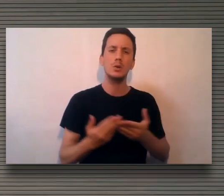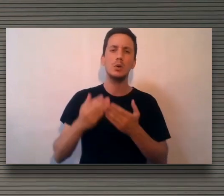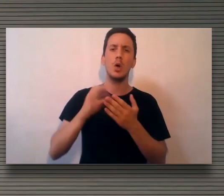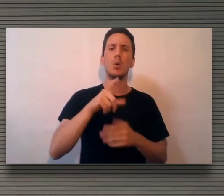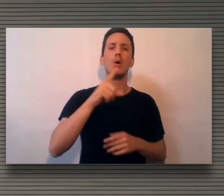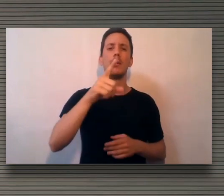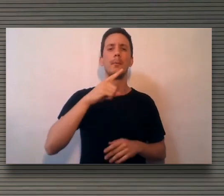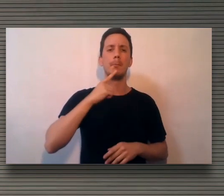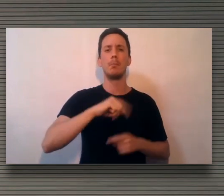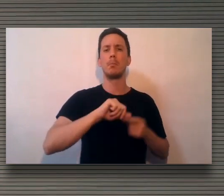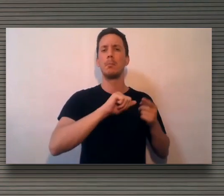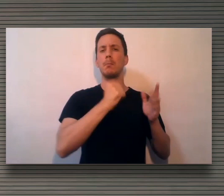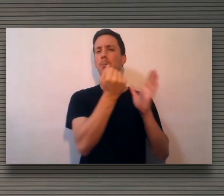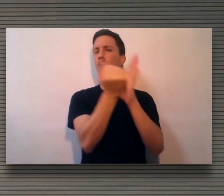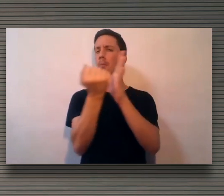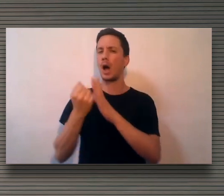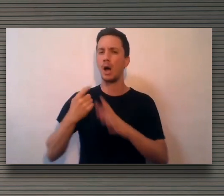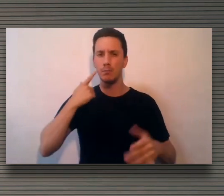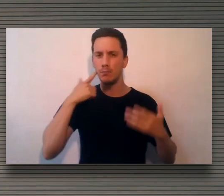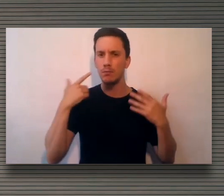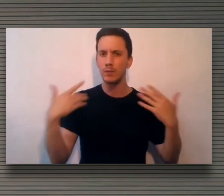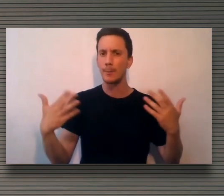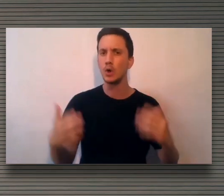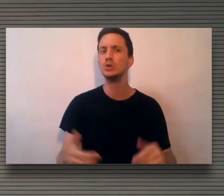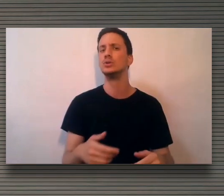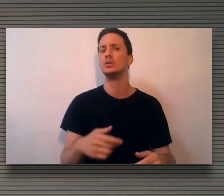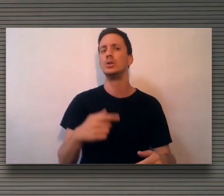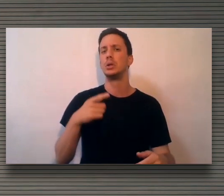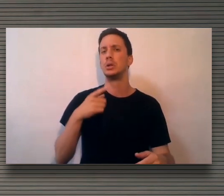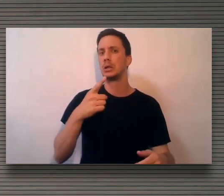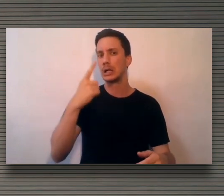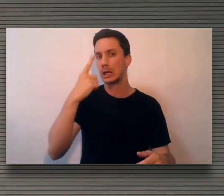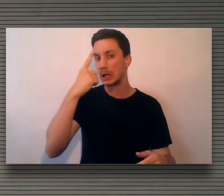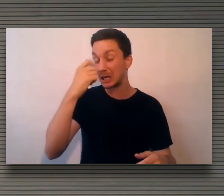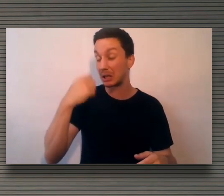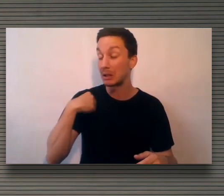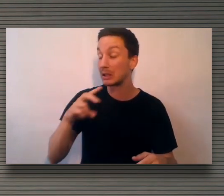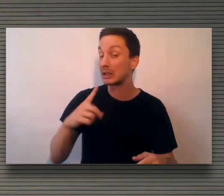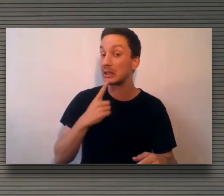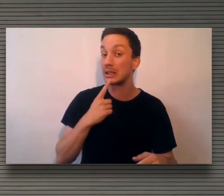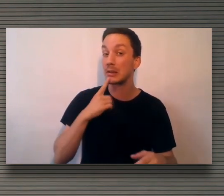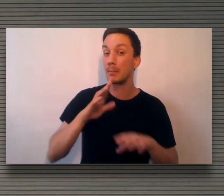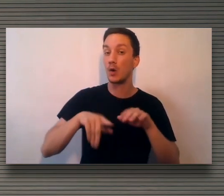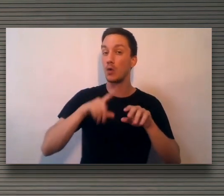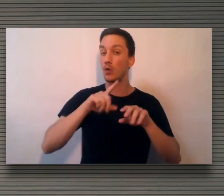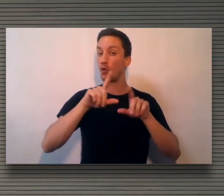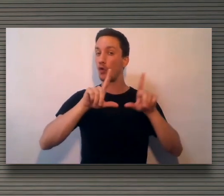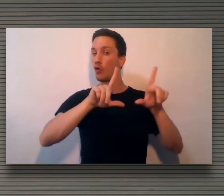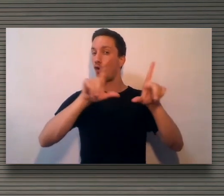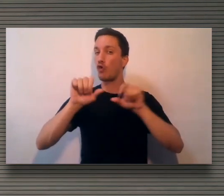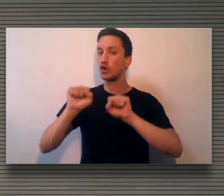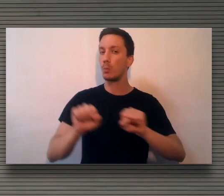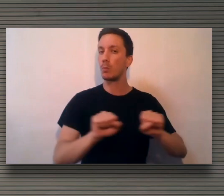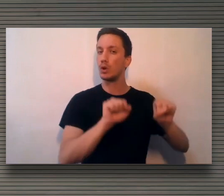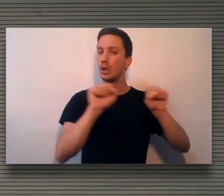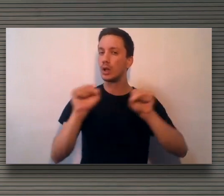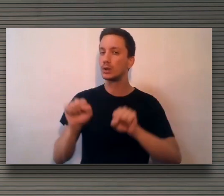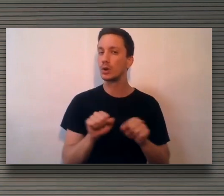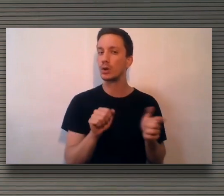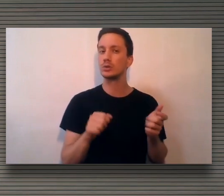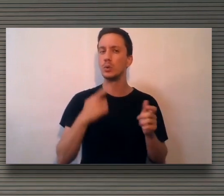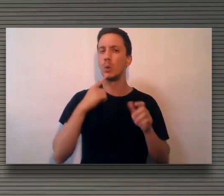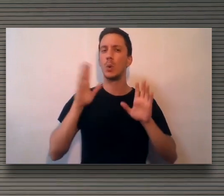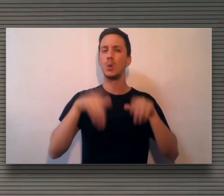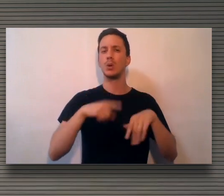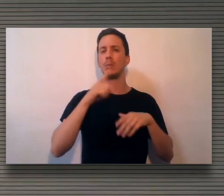marcas, apenas era, entiendo que se refiere a los fotoprotectores, y Mm. dice, recuerdo los últimos estudios